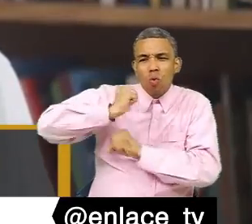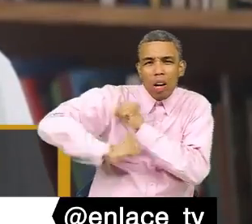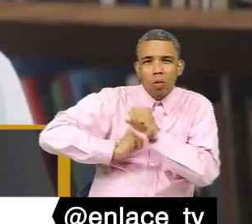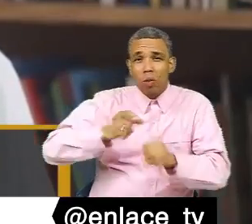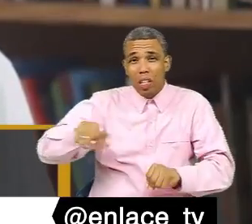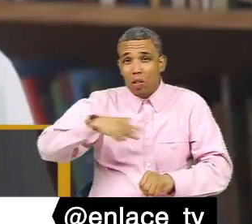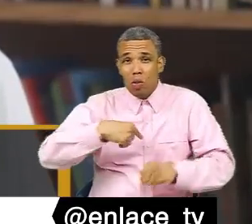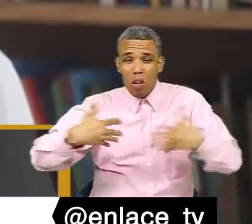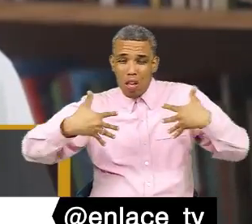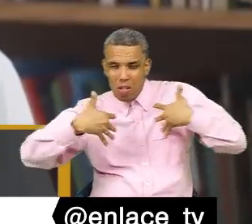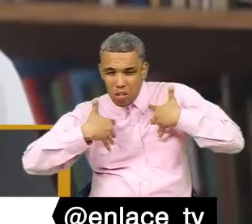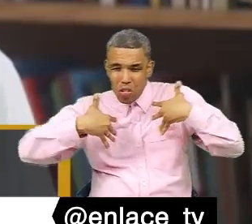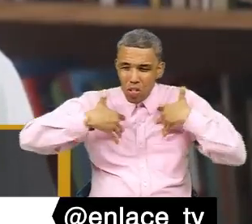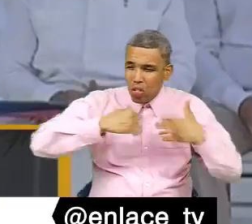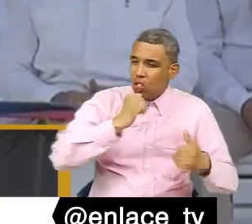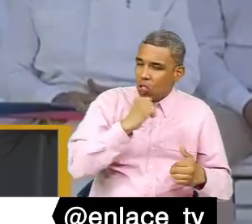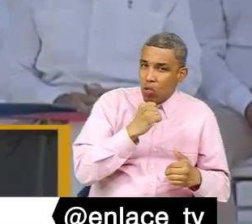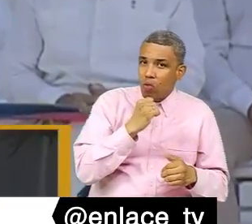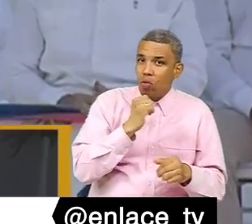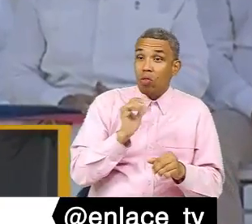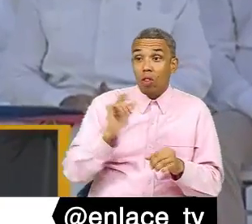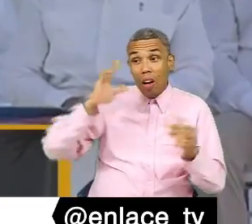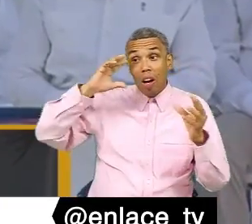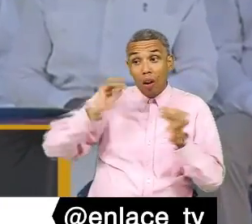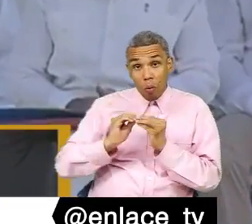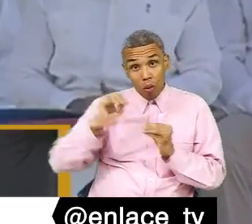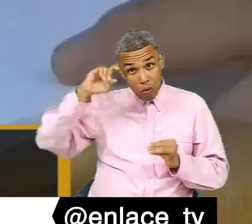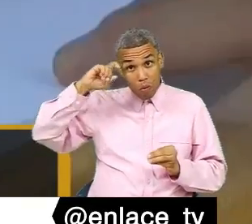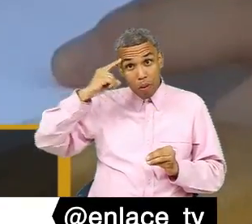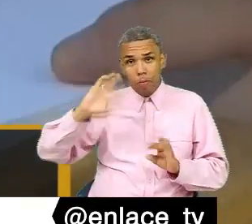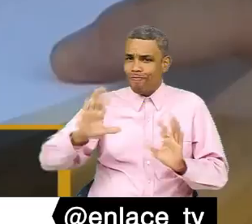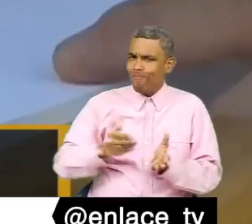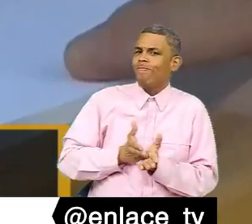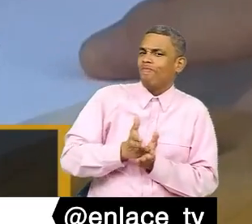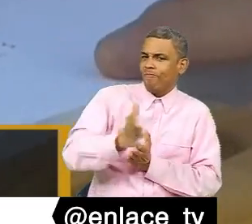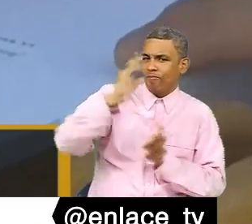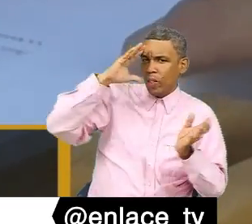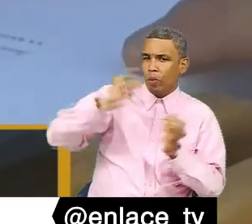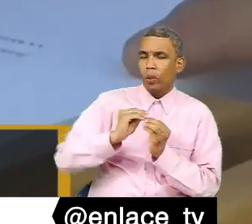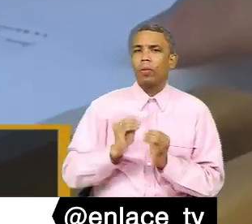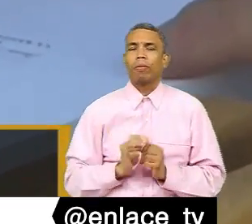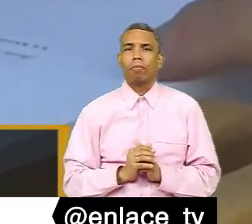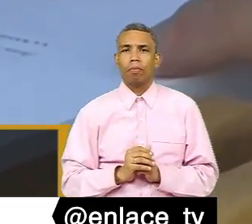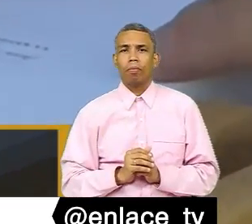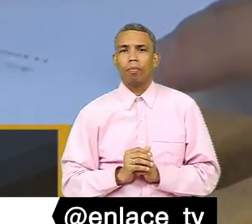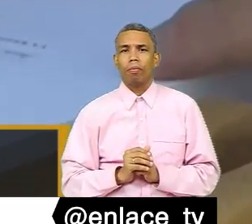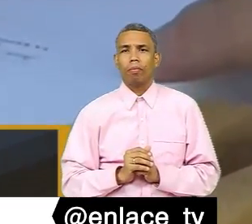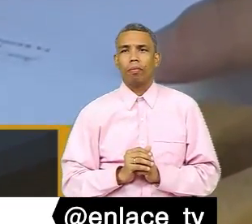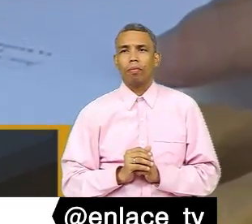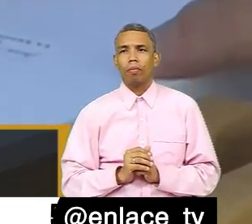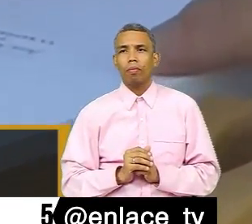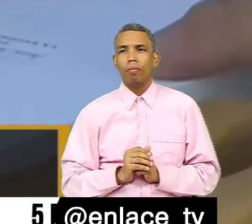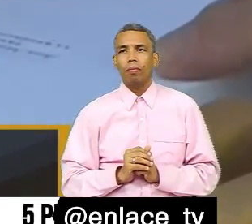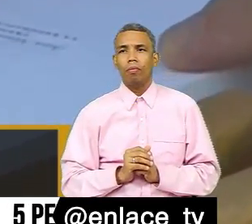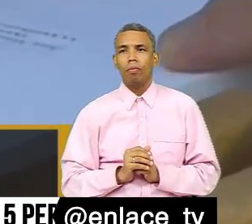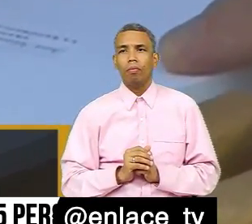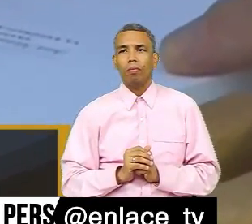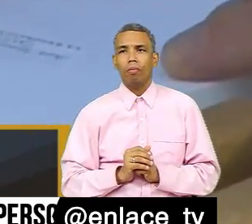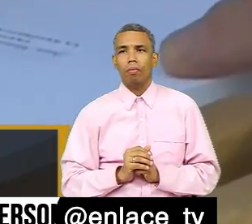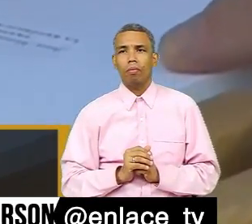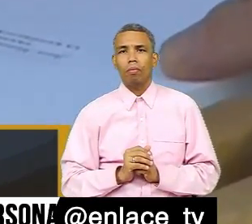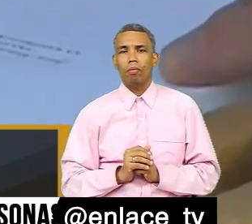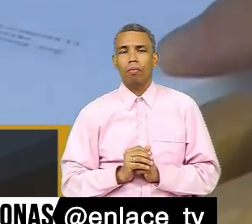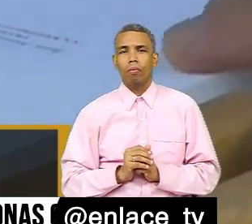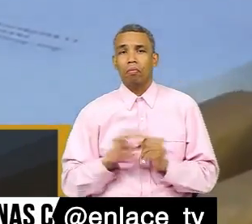a lo acordado con el gobierno nacional. Para Londoño, a pesar de que el pueblo colombiano negó la representación de los acuerdos, estos están vigentes a la luz de la